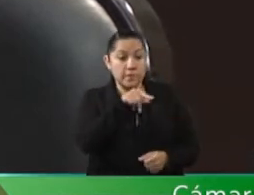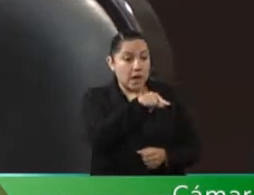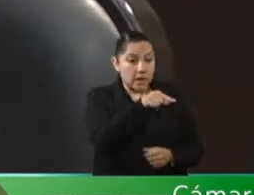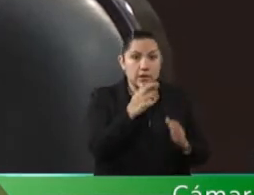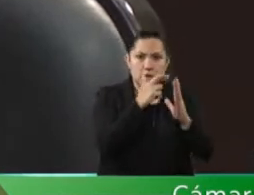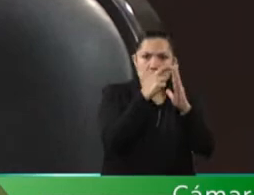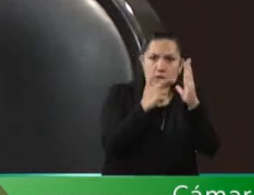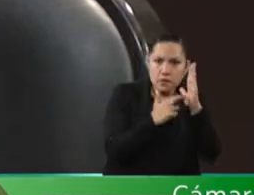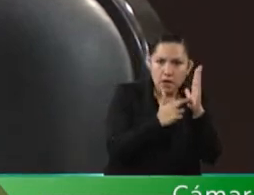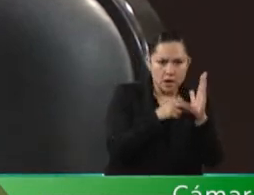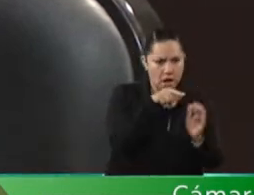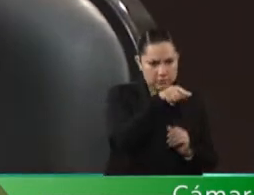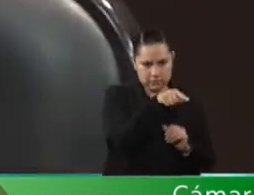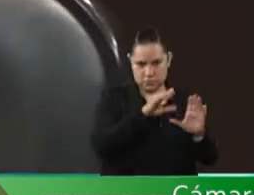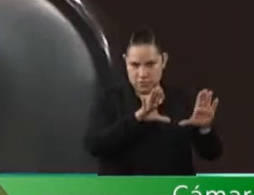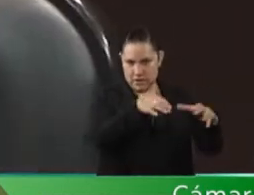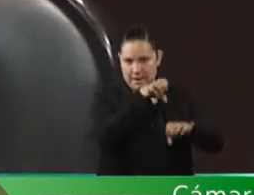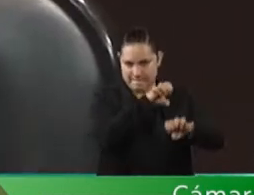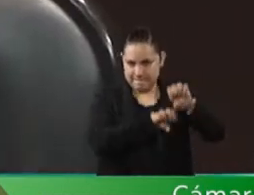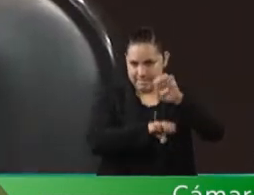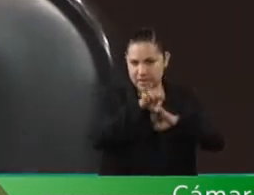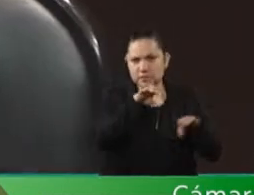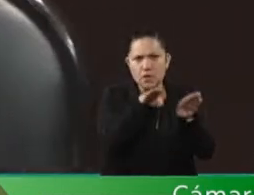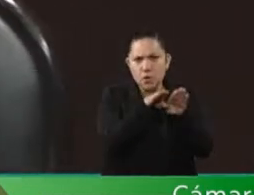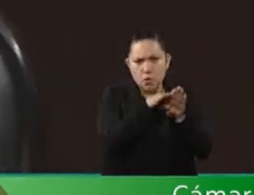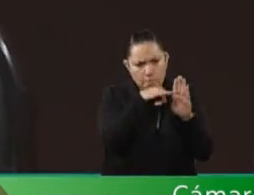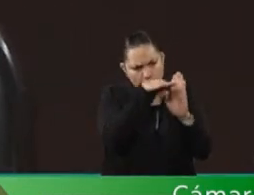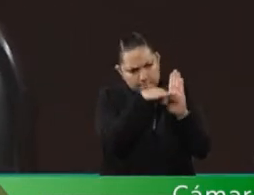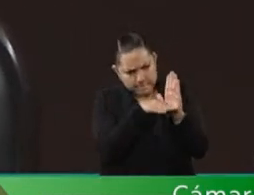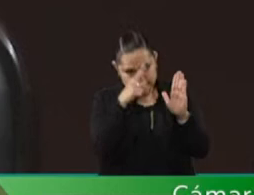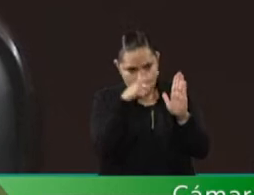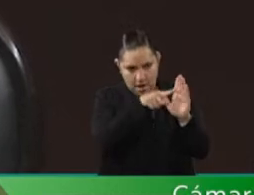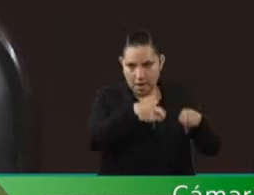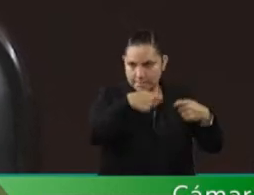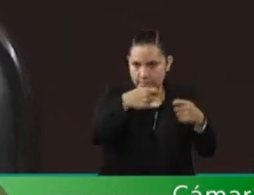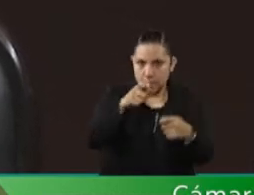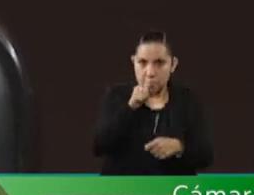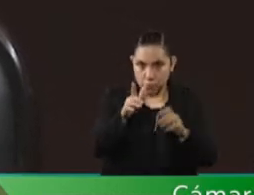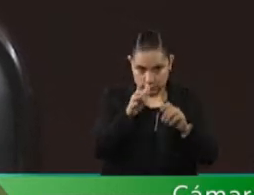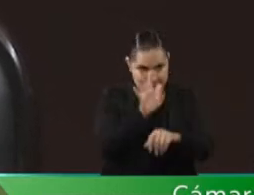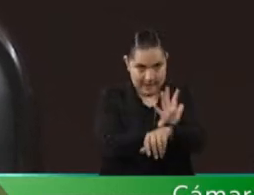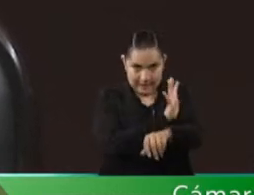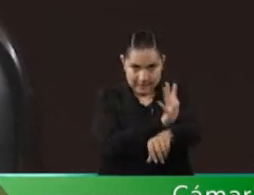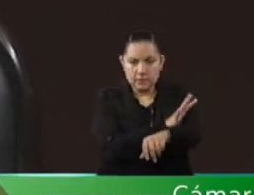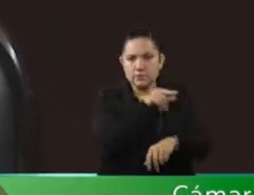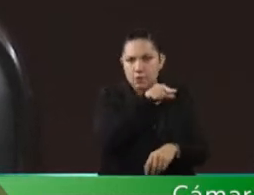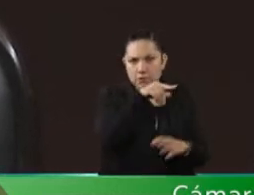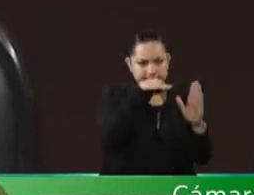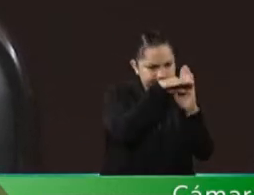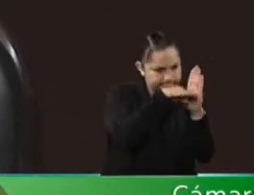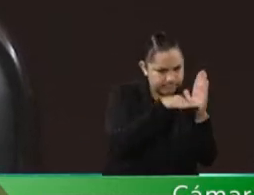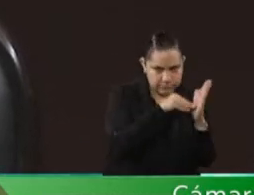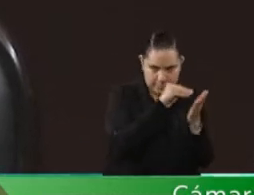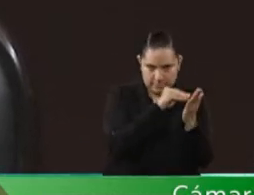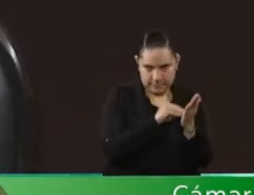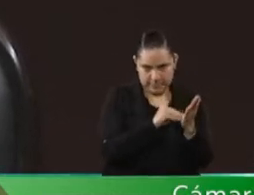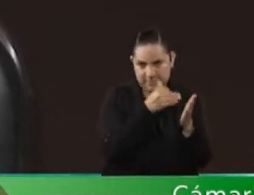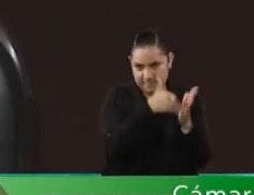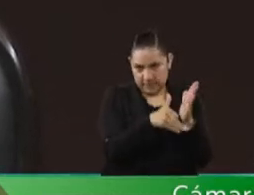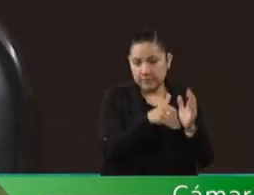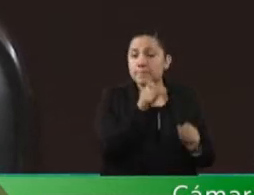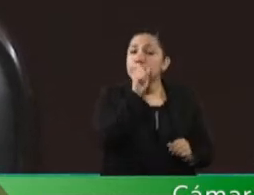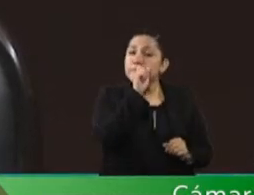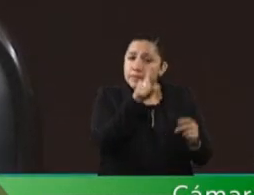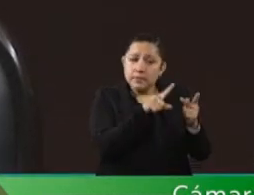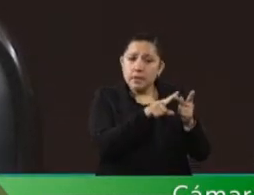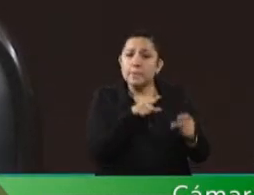la empresa pública del Estado que proveerá el servicio de electricidad. 2. Las limitantes para la participación